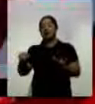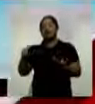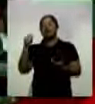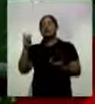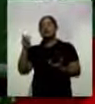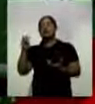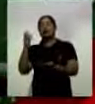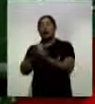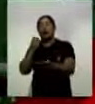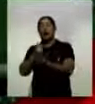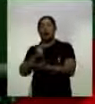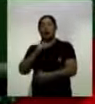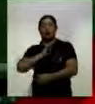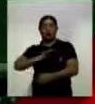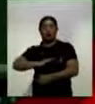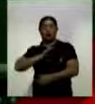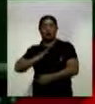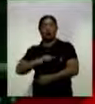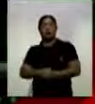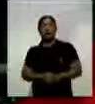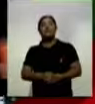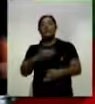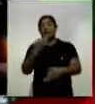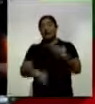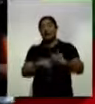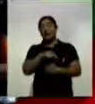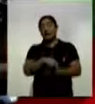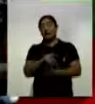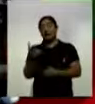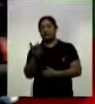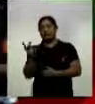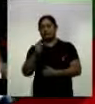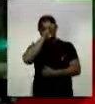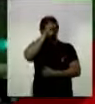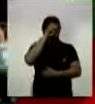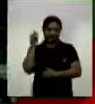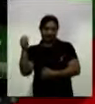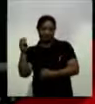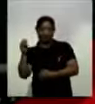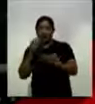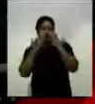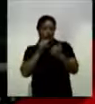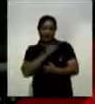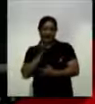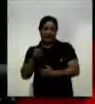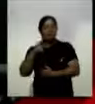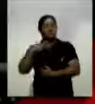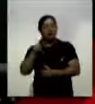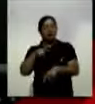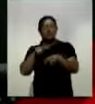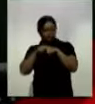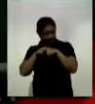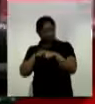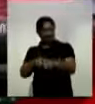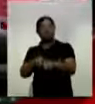semifinales. La final entre Rayados y Xolos aún no tiene fecha, pero no se jugará antes de que inicie el torneo Apertura 2020, que